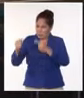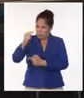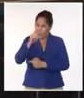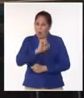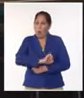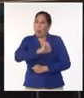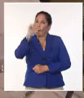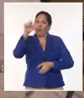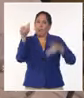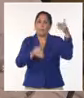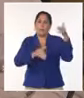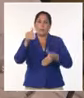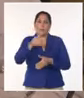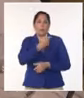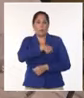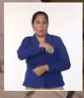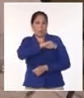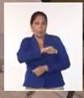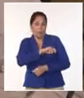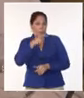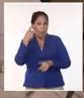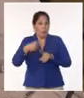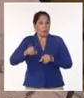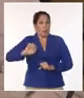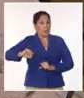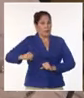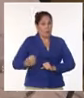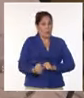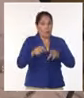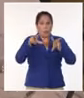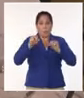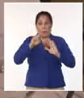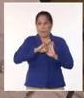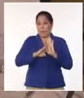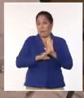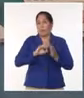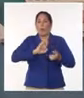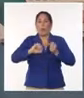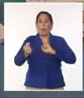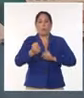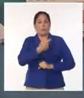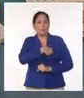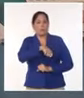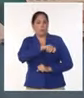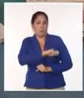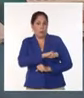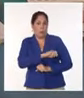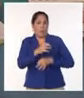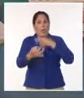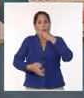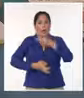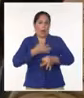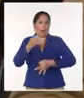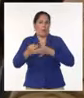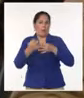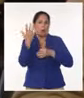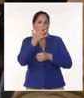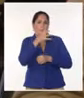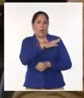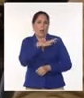plena participación ciudadana, el rigor en su implementación y el control popular, manifestó el titular del Parlamento